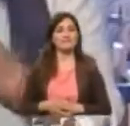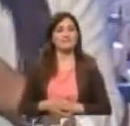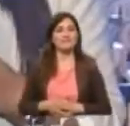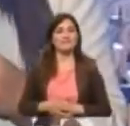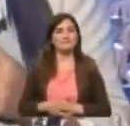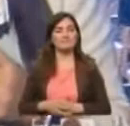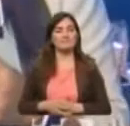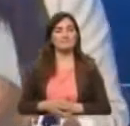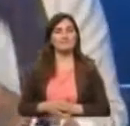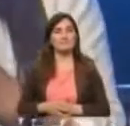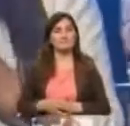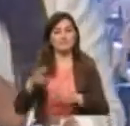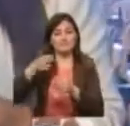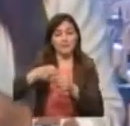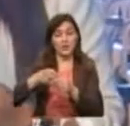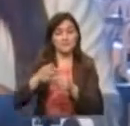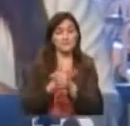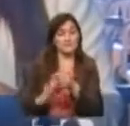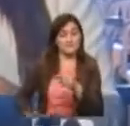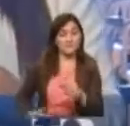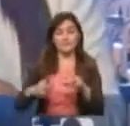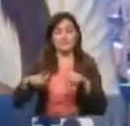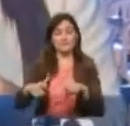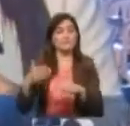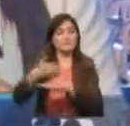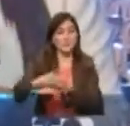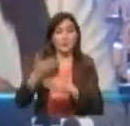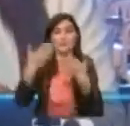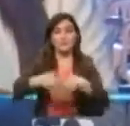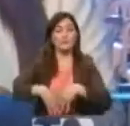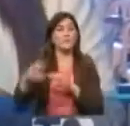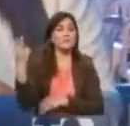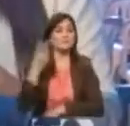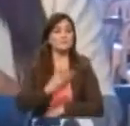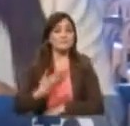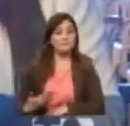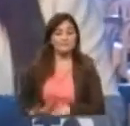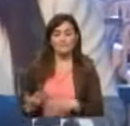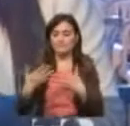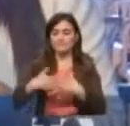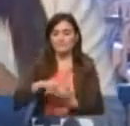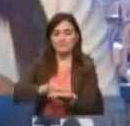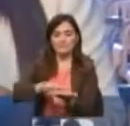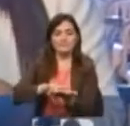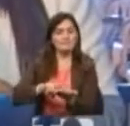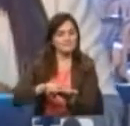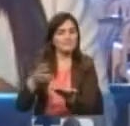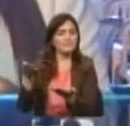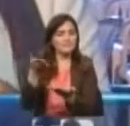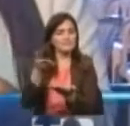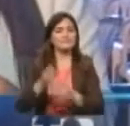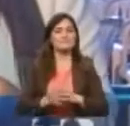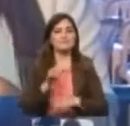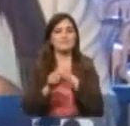Y así, luego de la intervención del presidente de la República y la corta intervención del vicepresidente, culminó la sesión popular, que en su